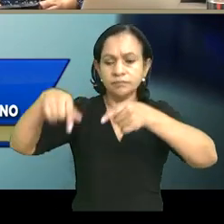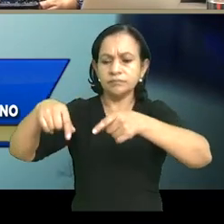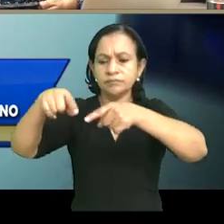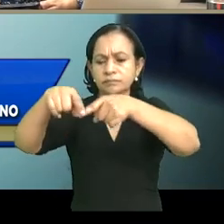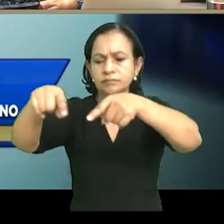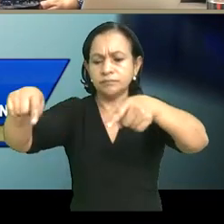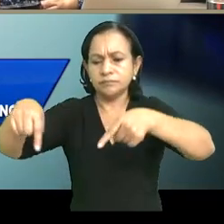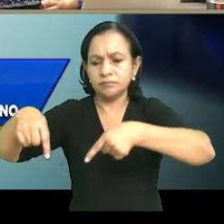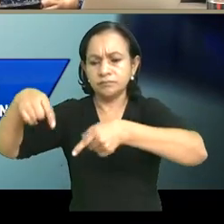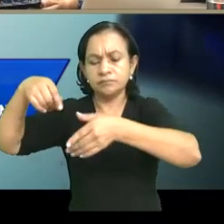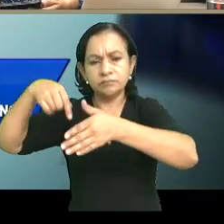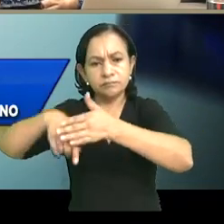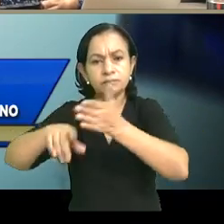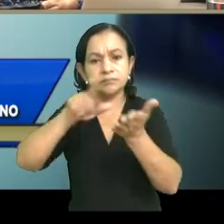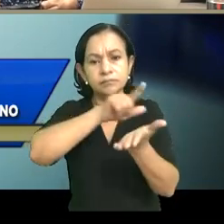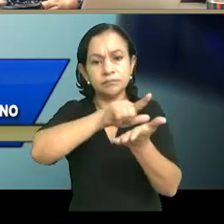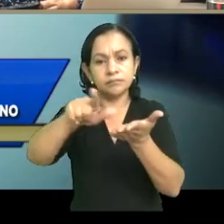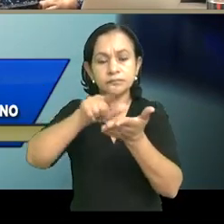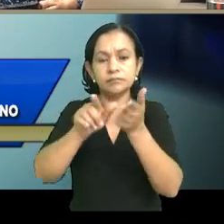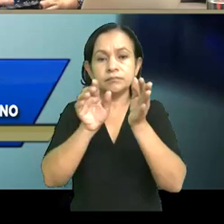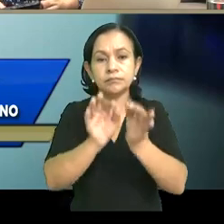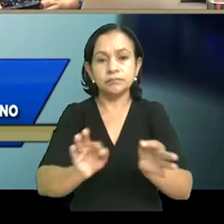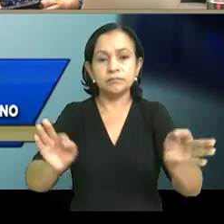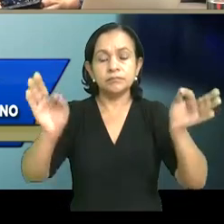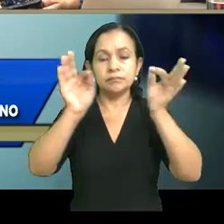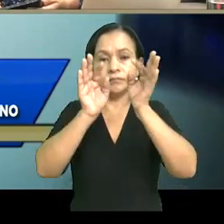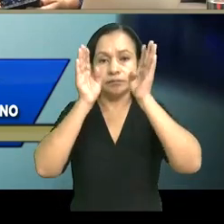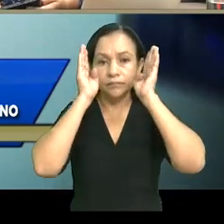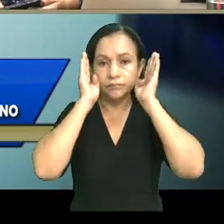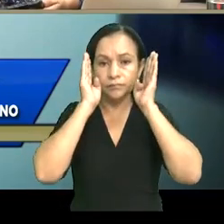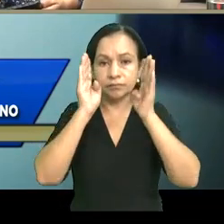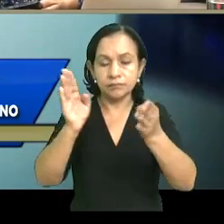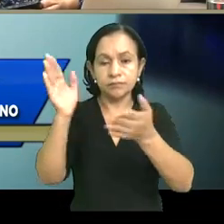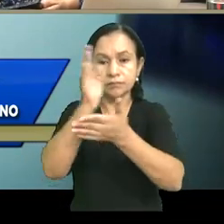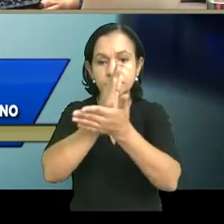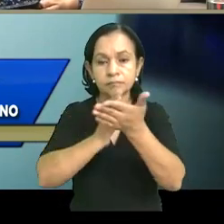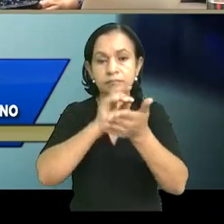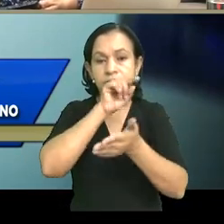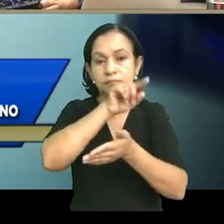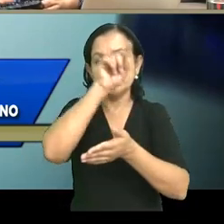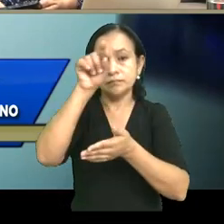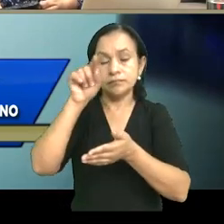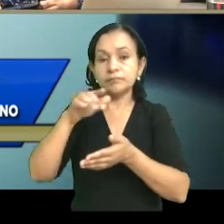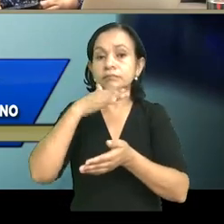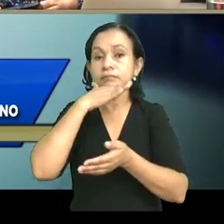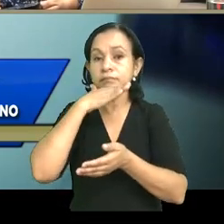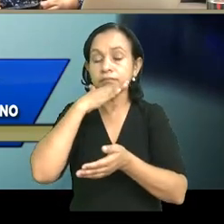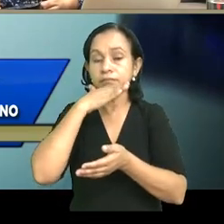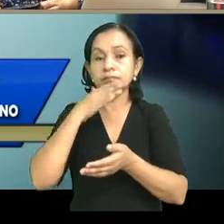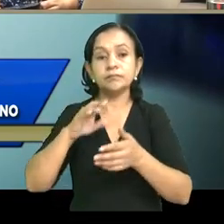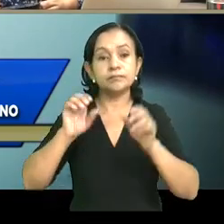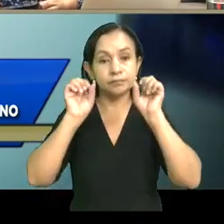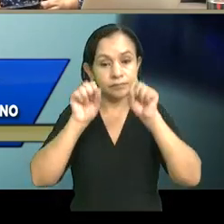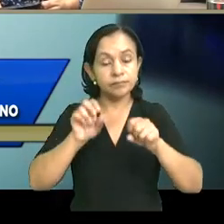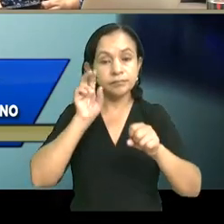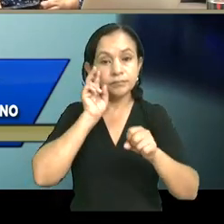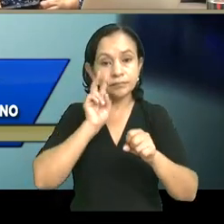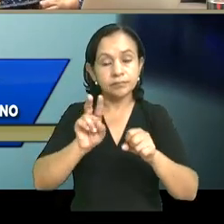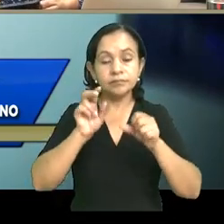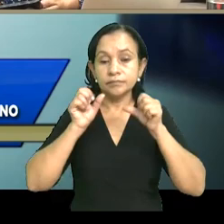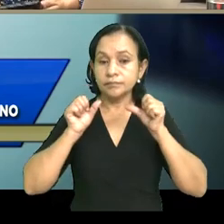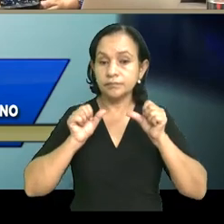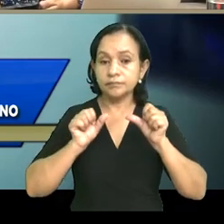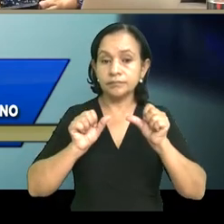la limpieza que es fundamental y la atención a los puntos críticos donde se está identificando